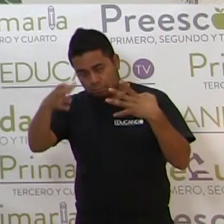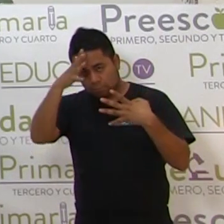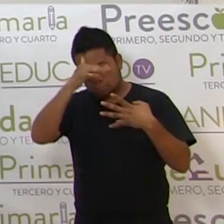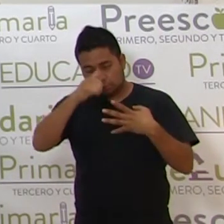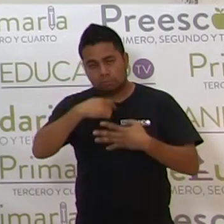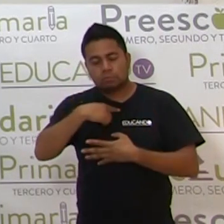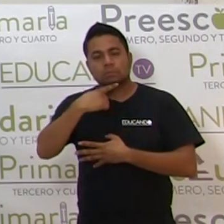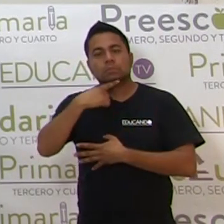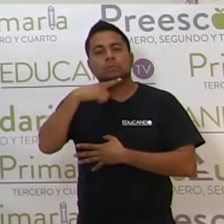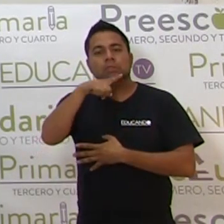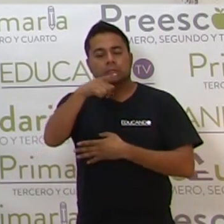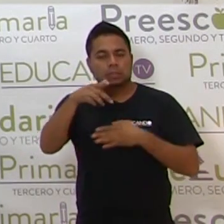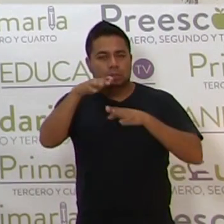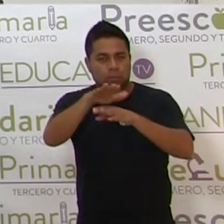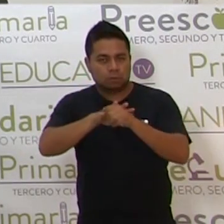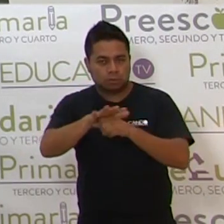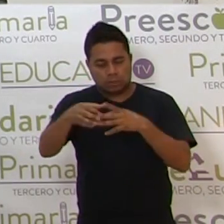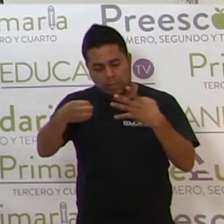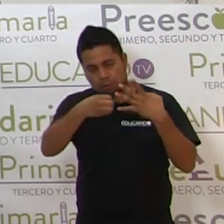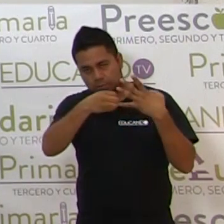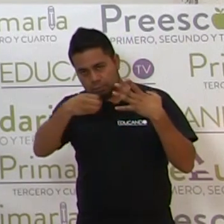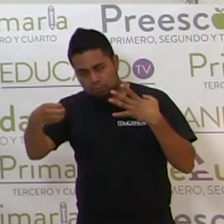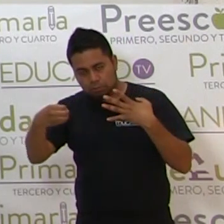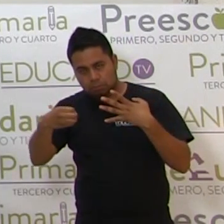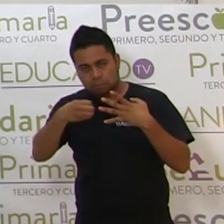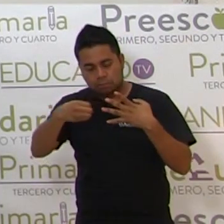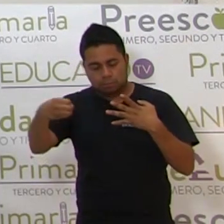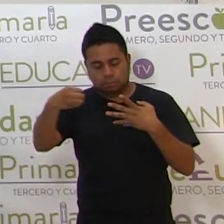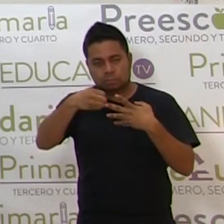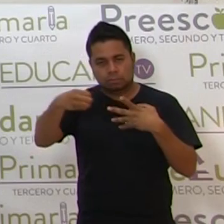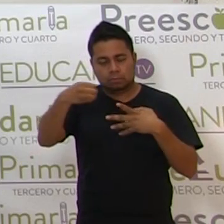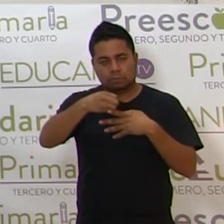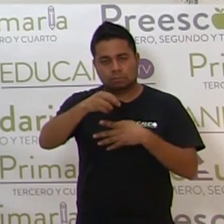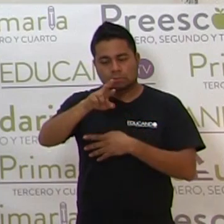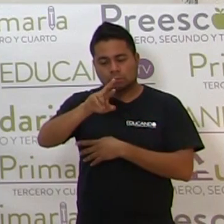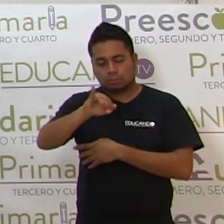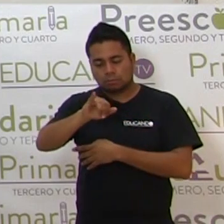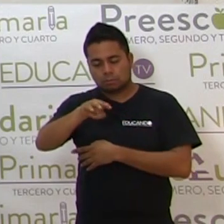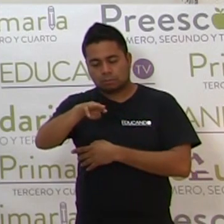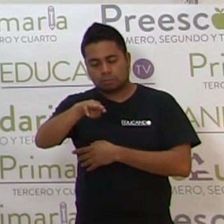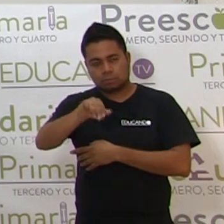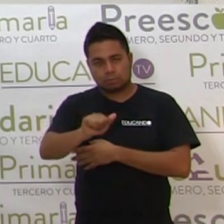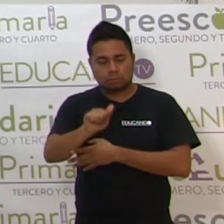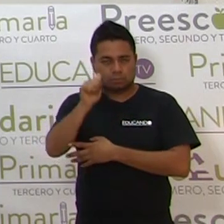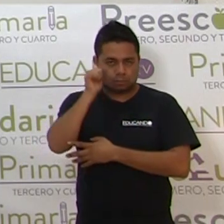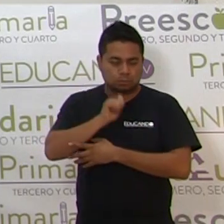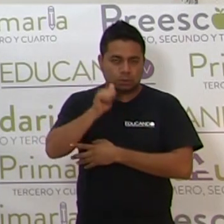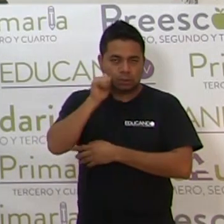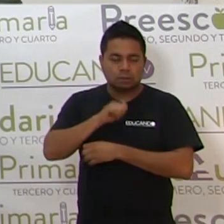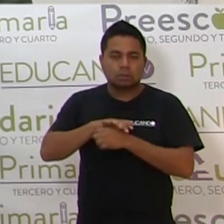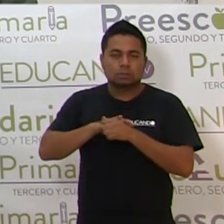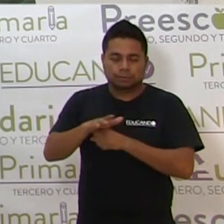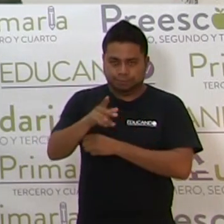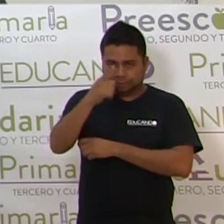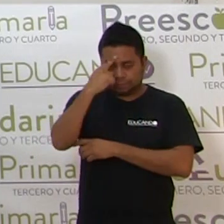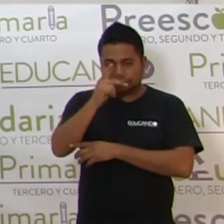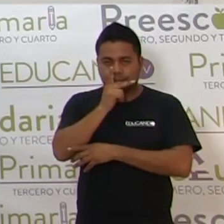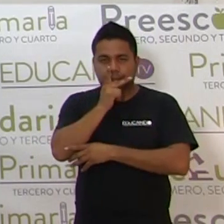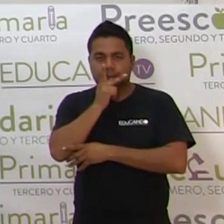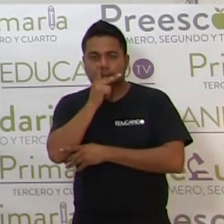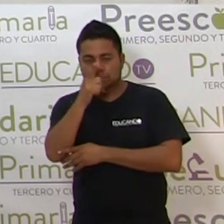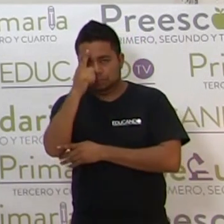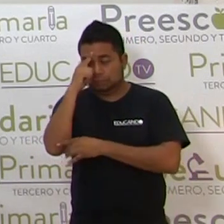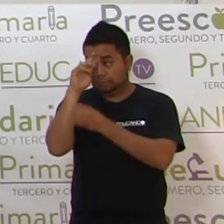cuando vimos de que los versos en cada una de sus rimas va a ser siempre la palabra que va